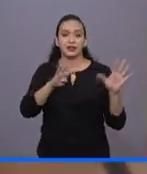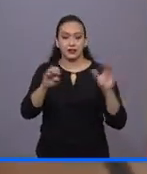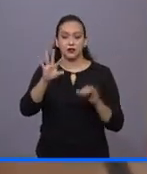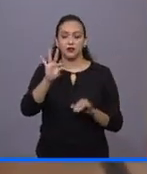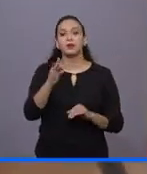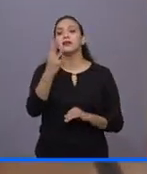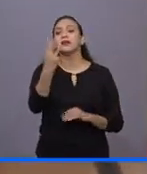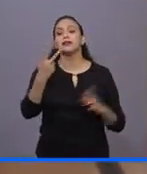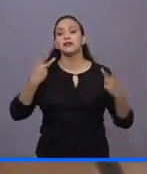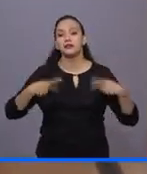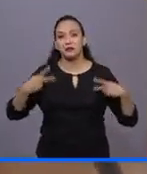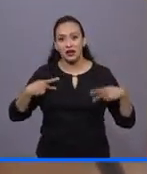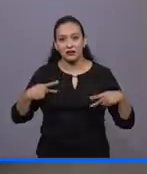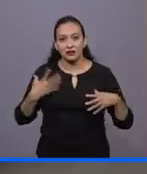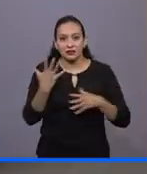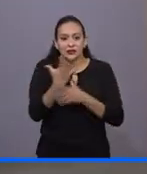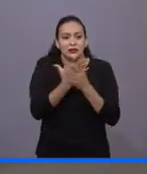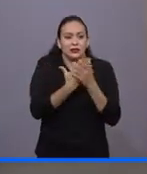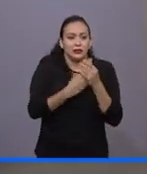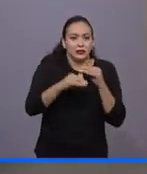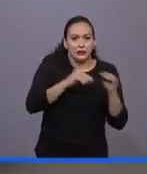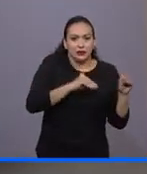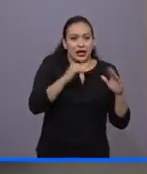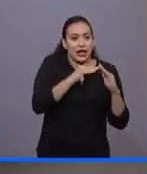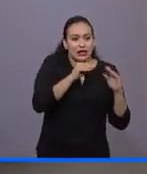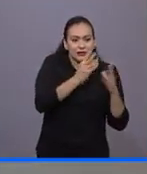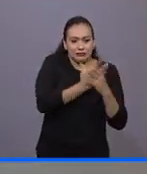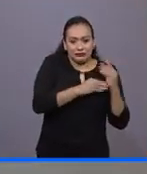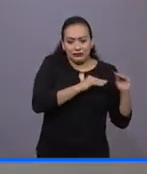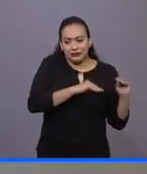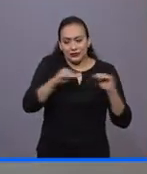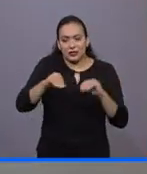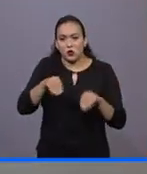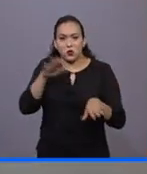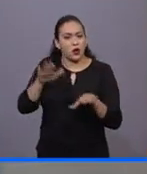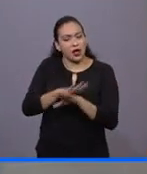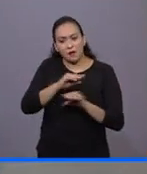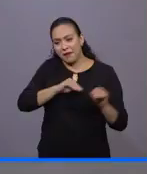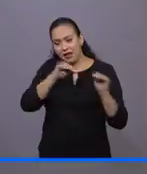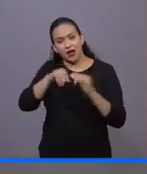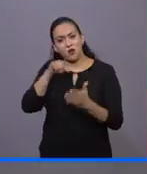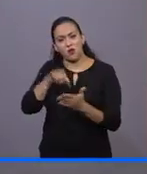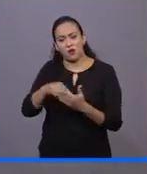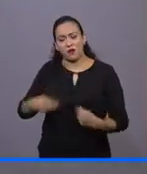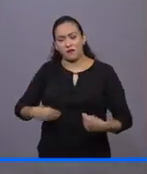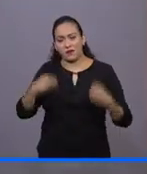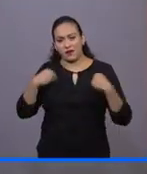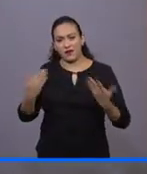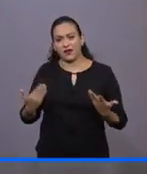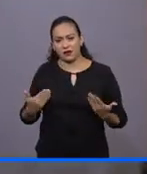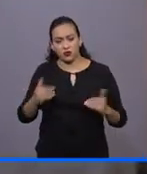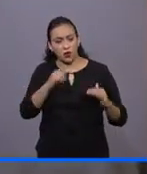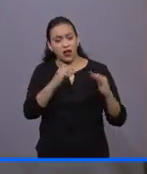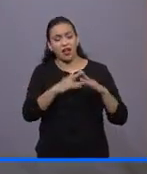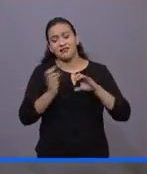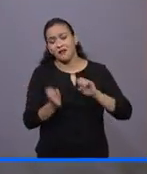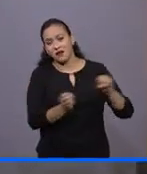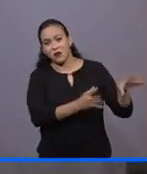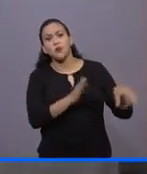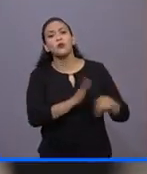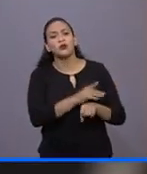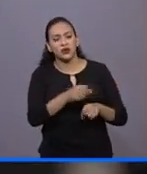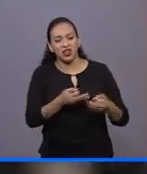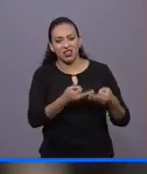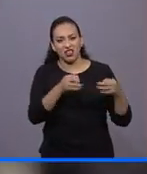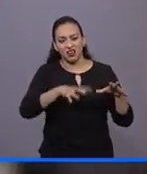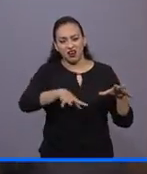28.943 personas se vieron obligadas a abandonar sus hogares. De acuerdo con una investigación desarrollada por el Programa de Derechos Humanos de